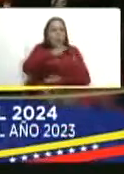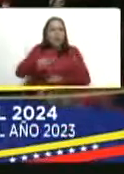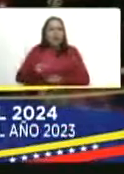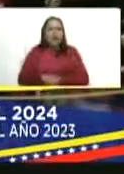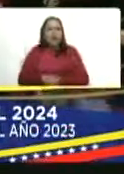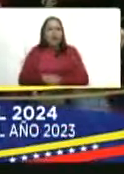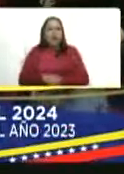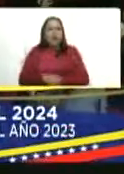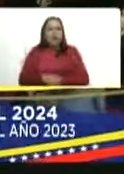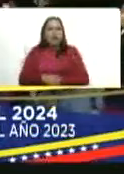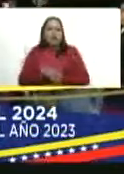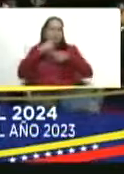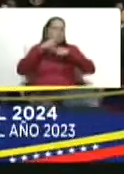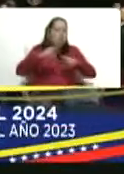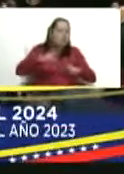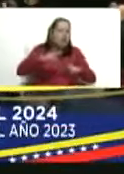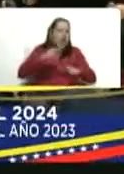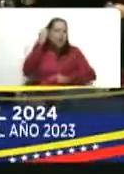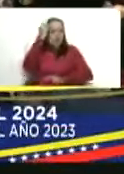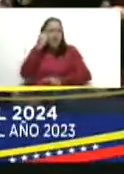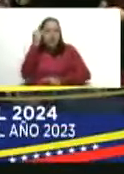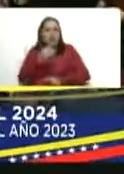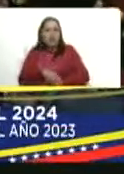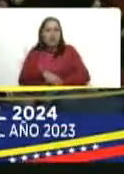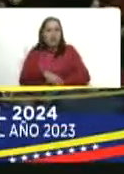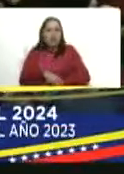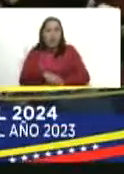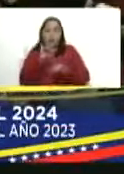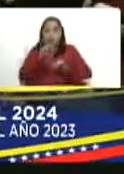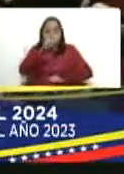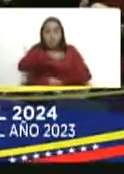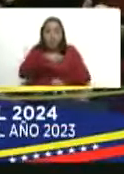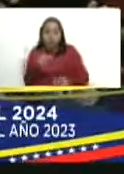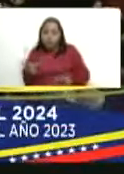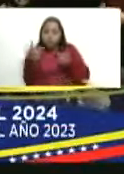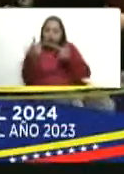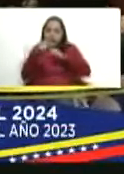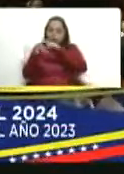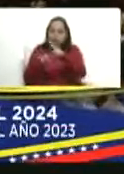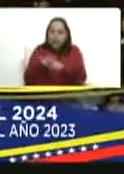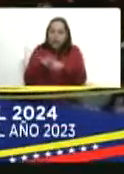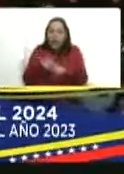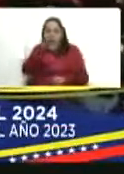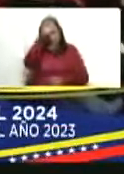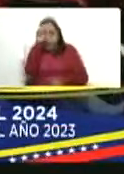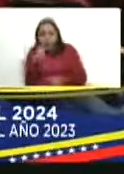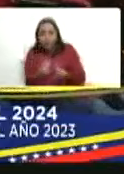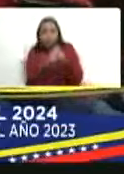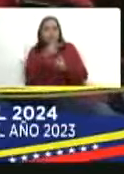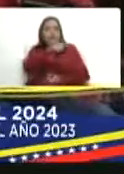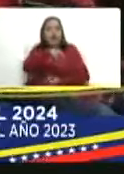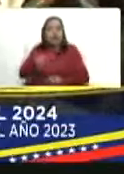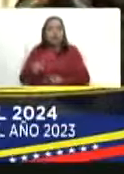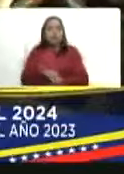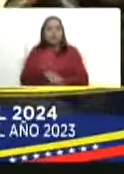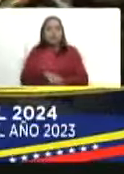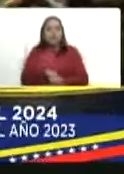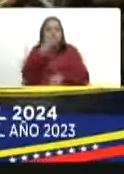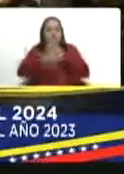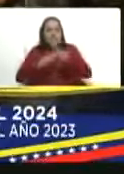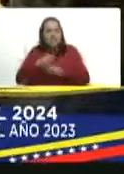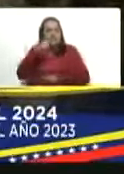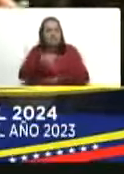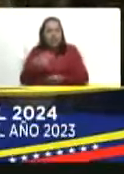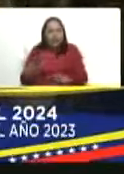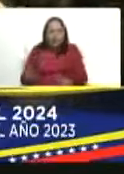su crítica, a ser interpelados por el pueblo, a aprender del pueblo y a tomar esa